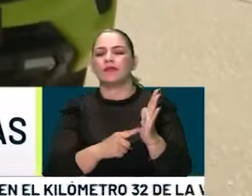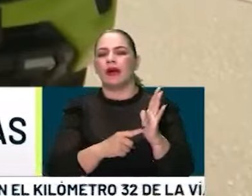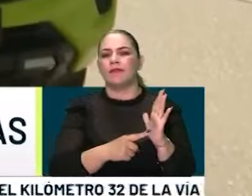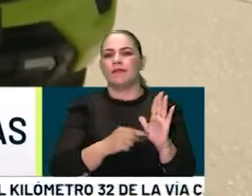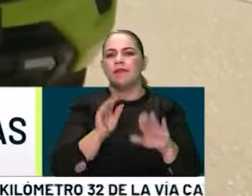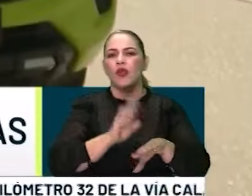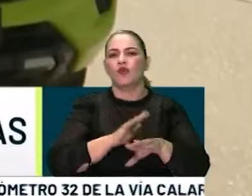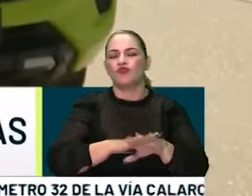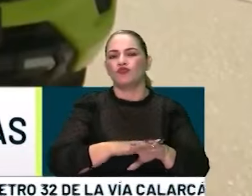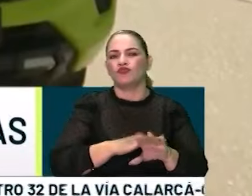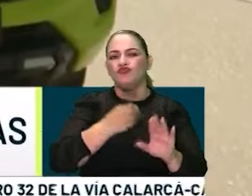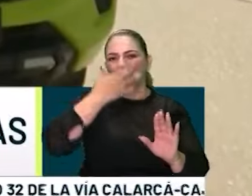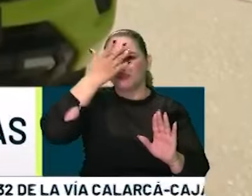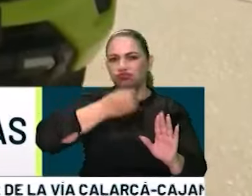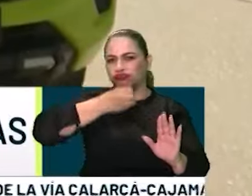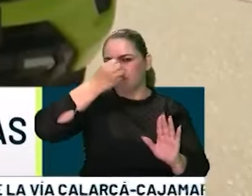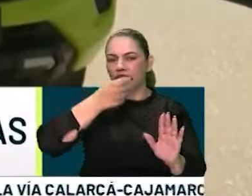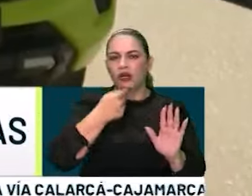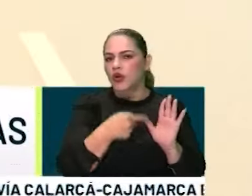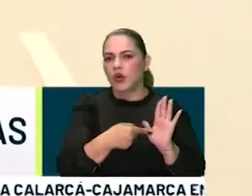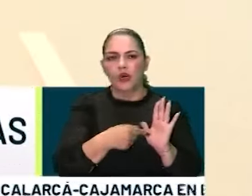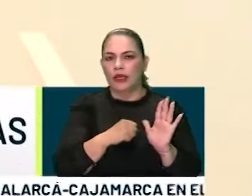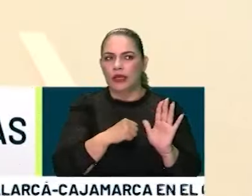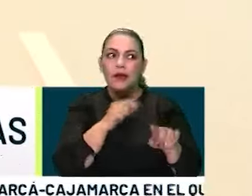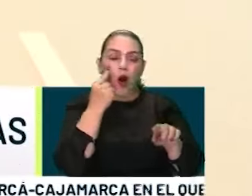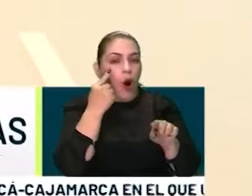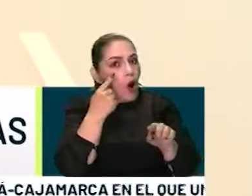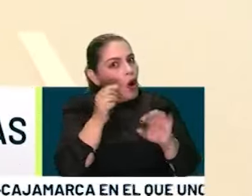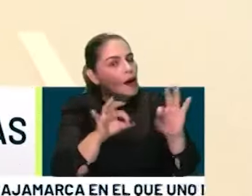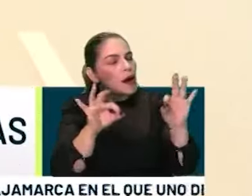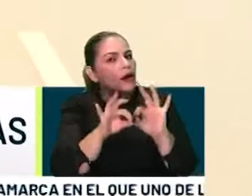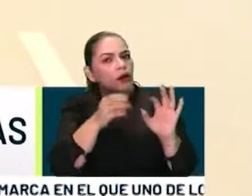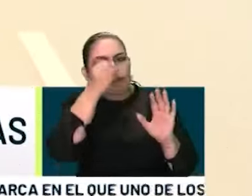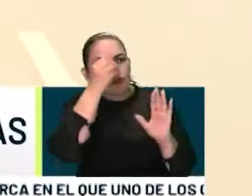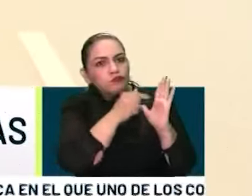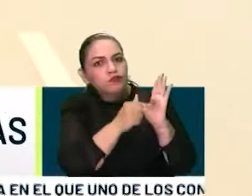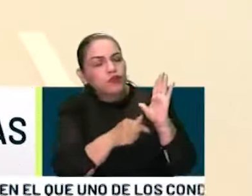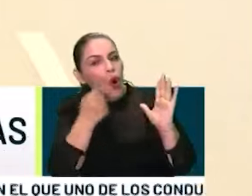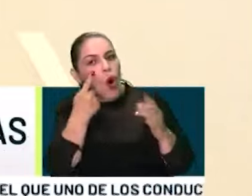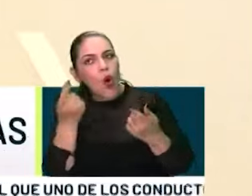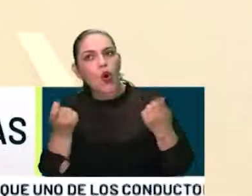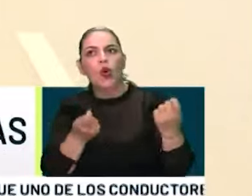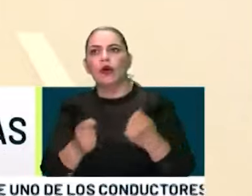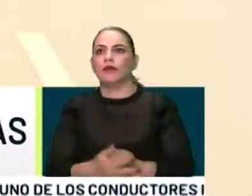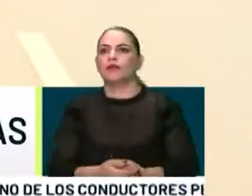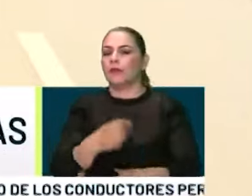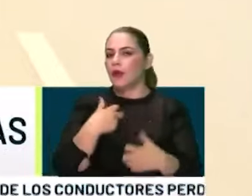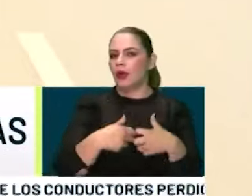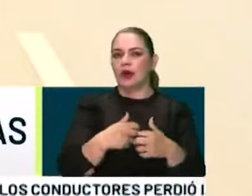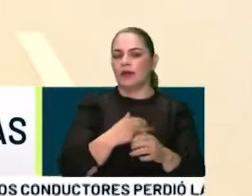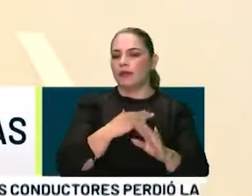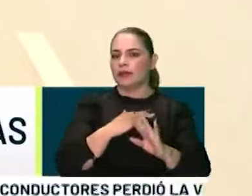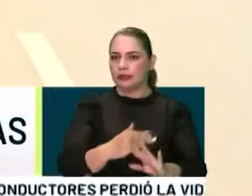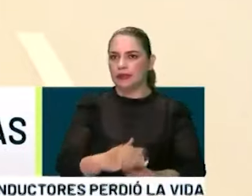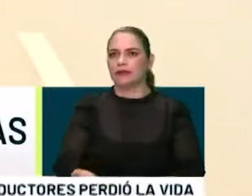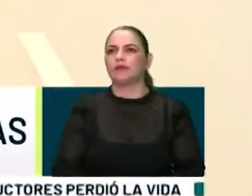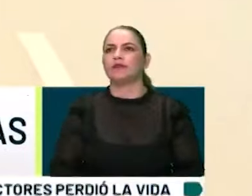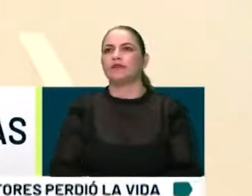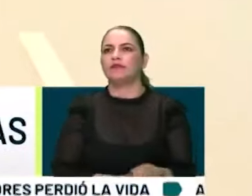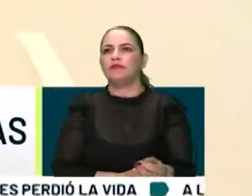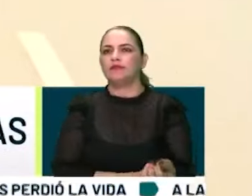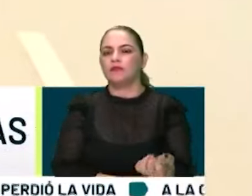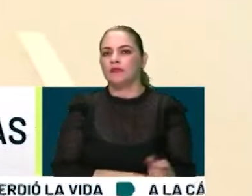los conductores que apenas van a salir de viaje que revisen muy bien sus documentos para que no tengan dificultades en la vía o hacia el